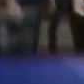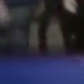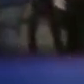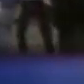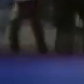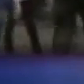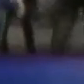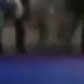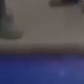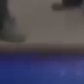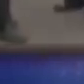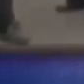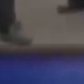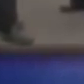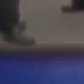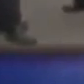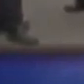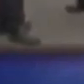Honduras.